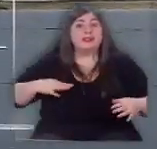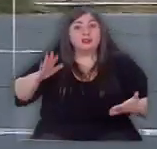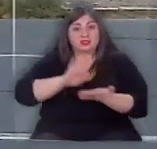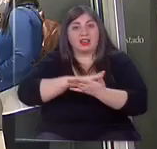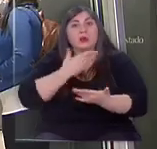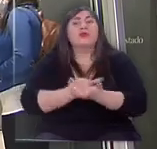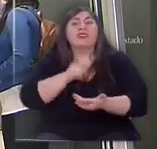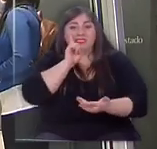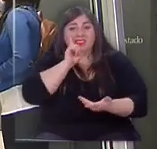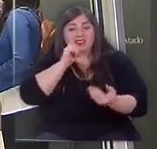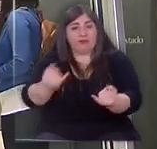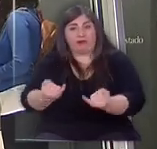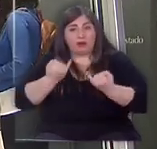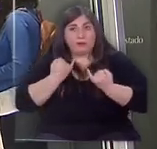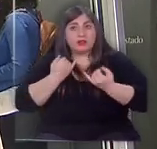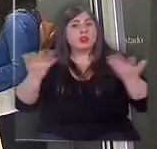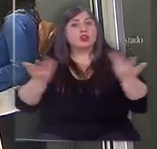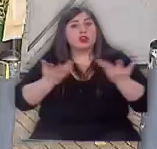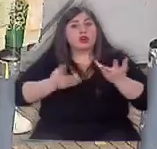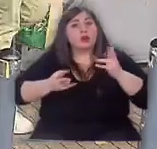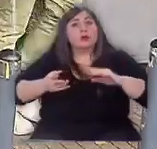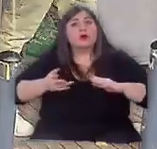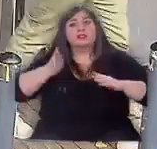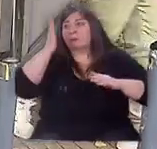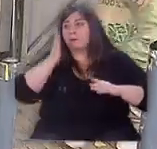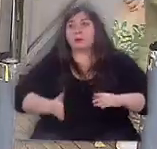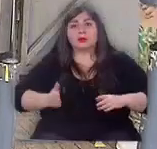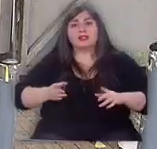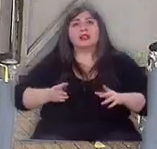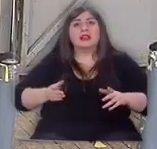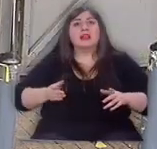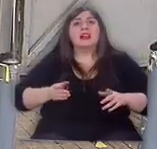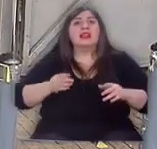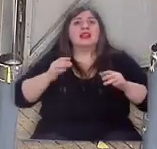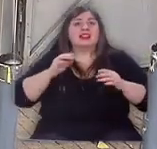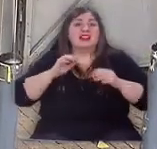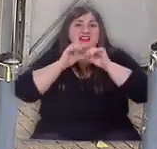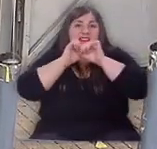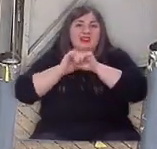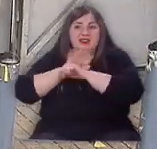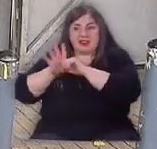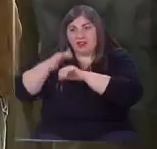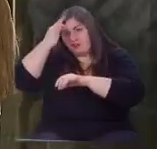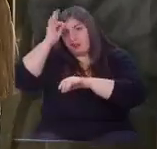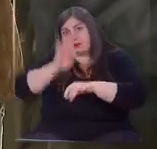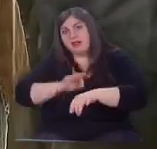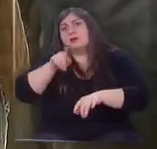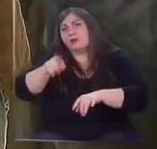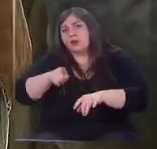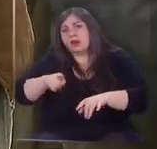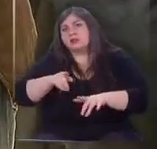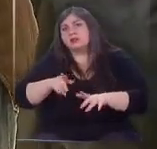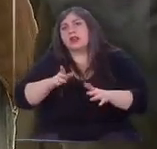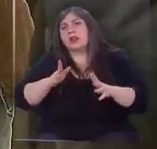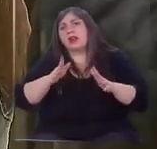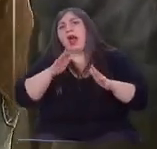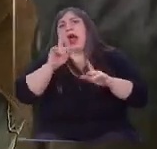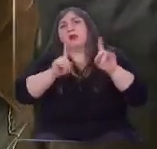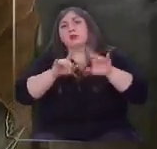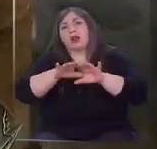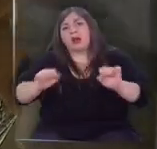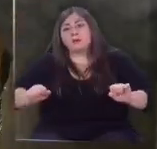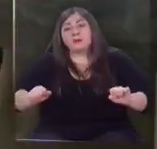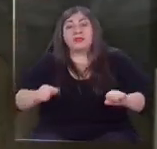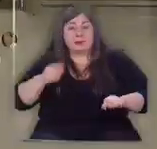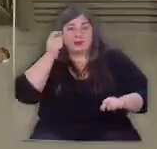tiene información de cómo se está comportando la epidemia y por eso se tomaron estas determinaciones.